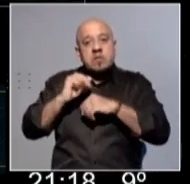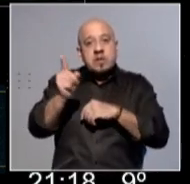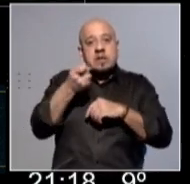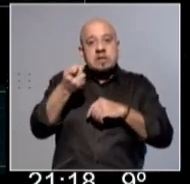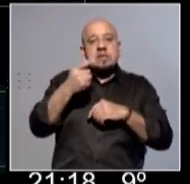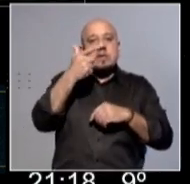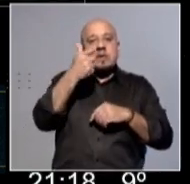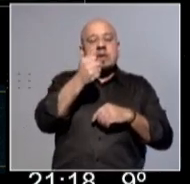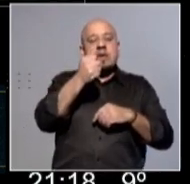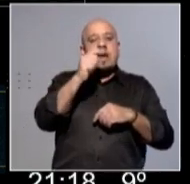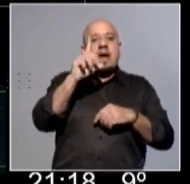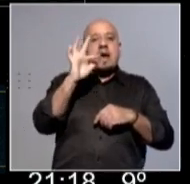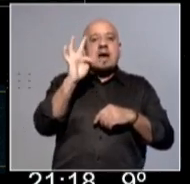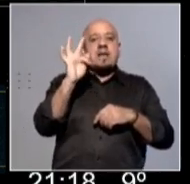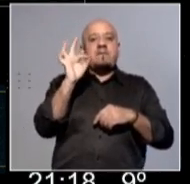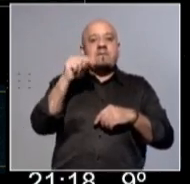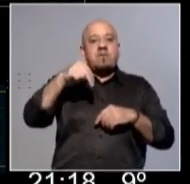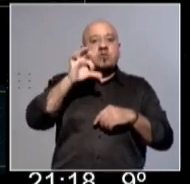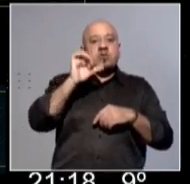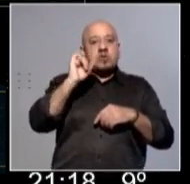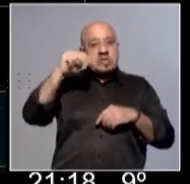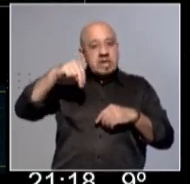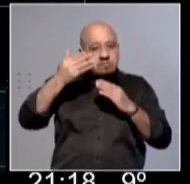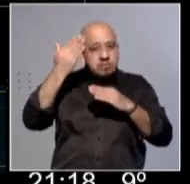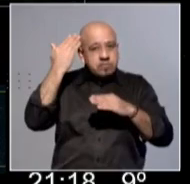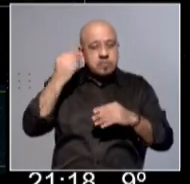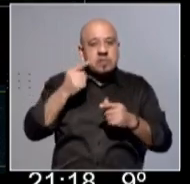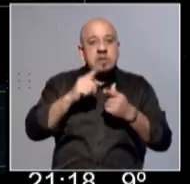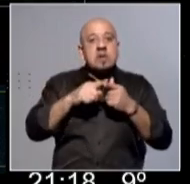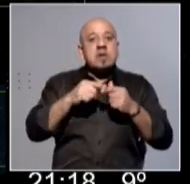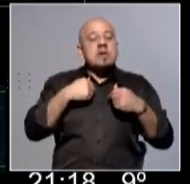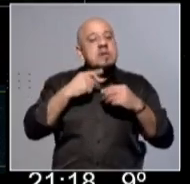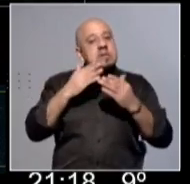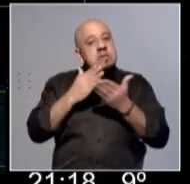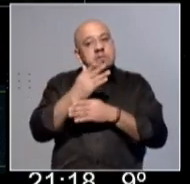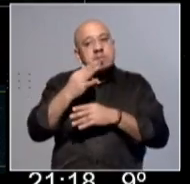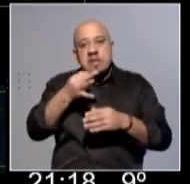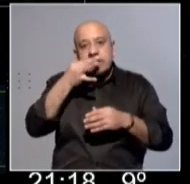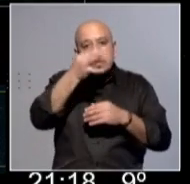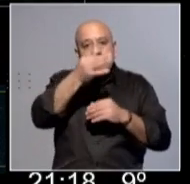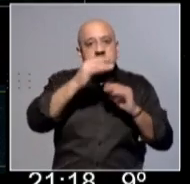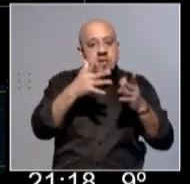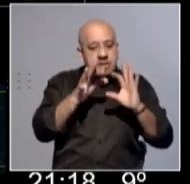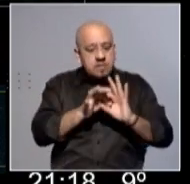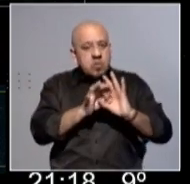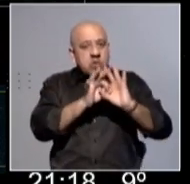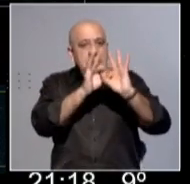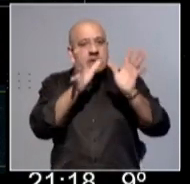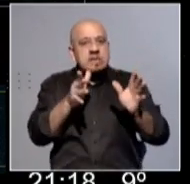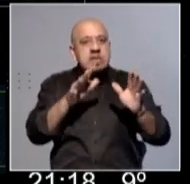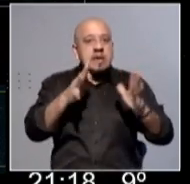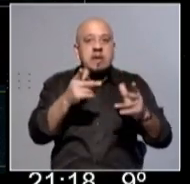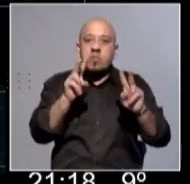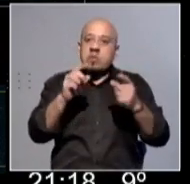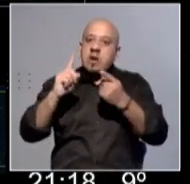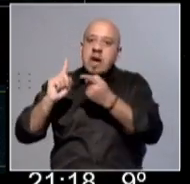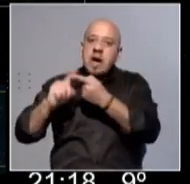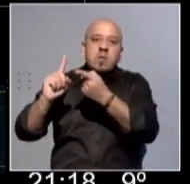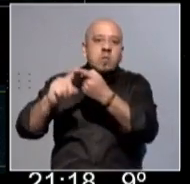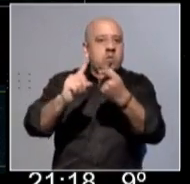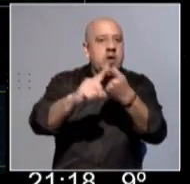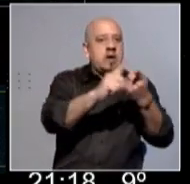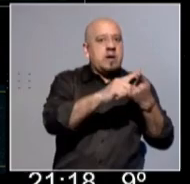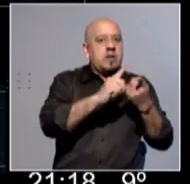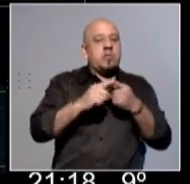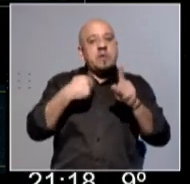Alfonsín. Raúl Alfonsín solía decir que la democracia era consenso, pero también